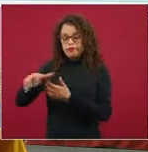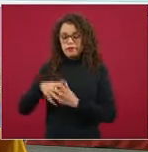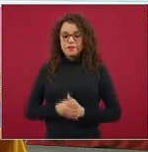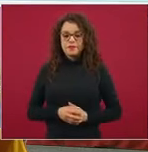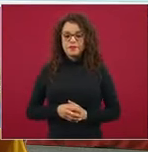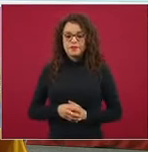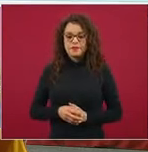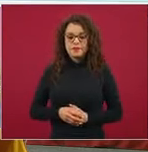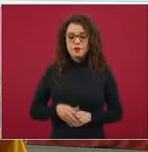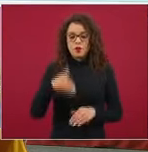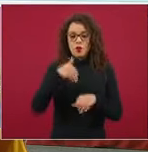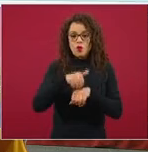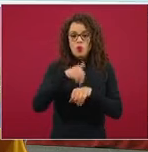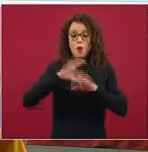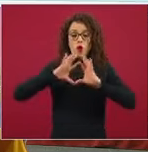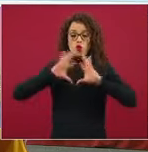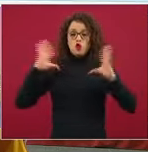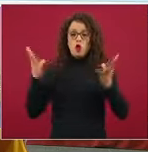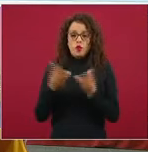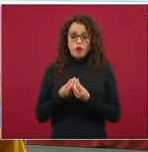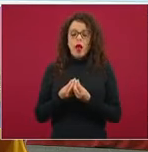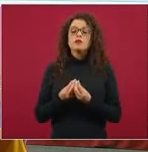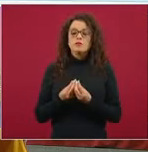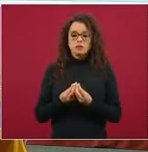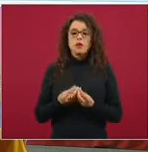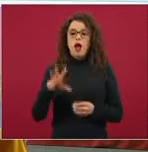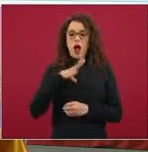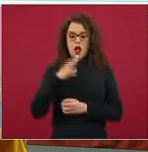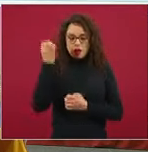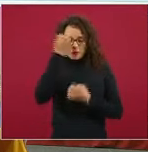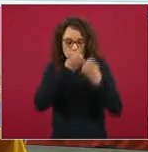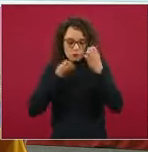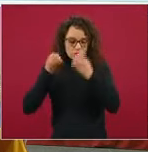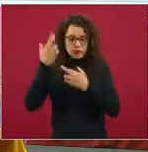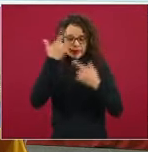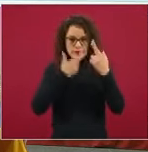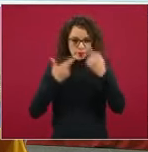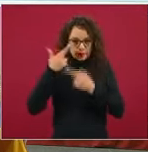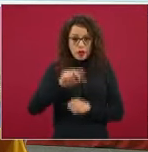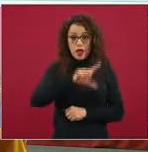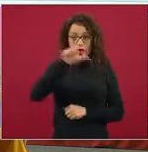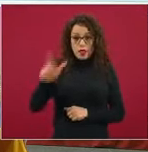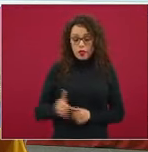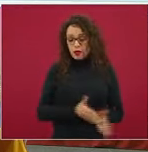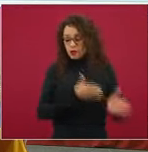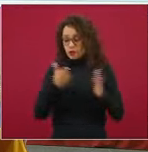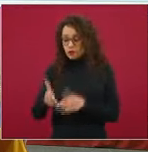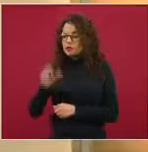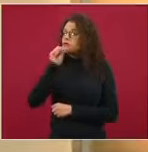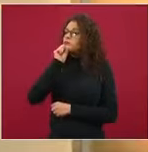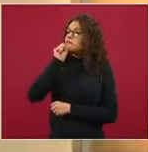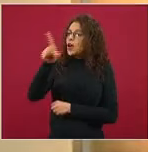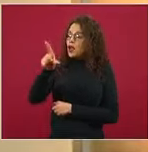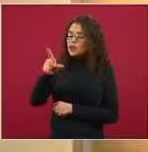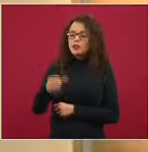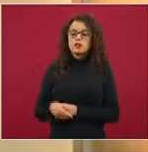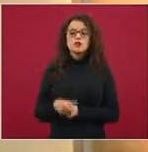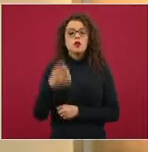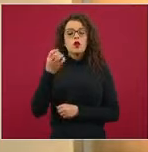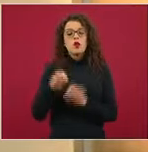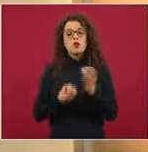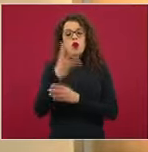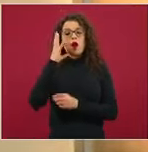números totales, ha estudiado, y de ahí, a partir de Jalisco y Nuevo León, tenemos una